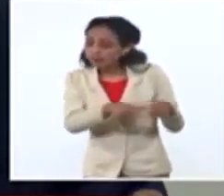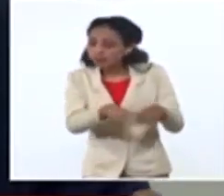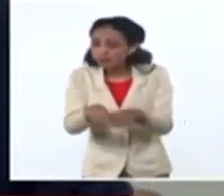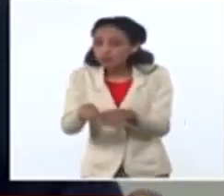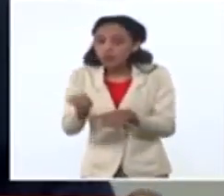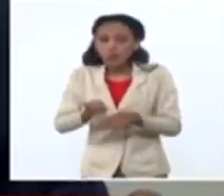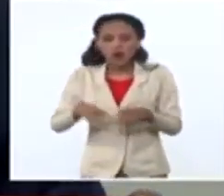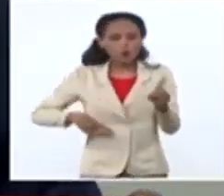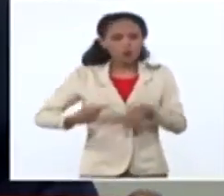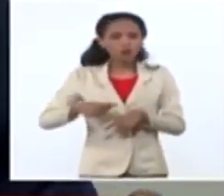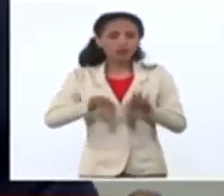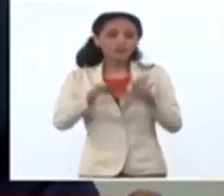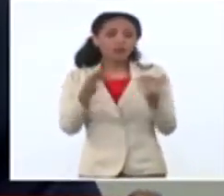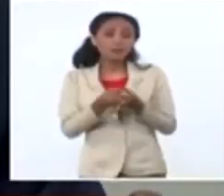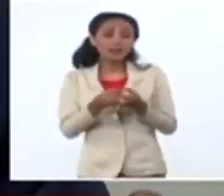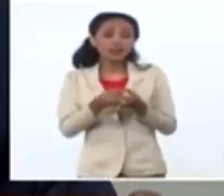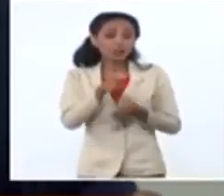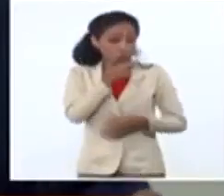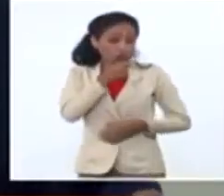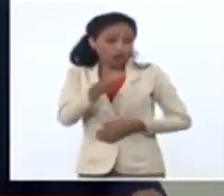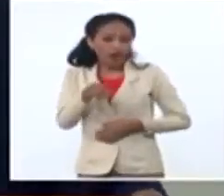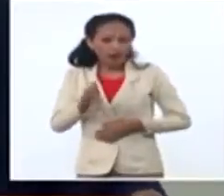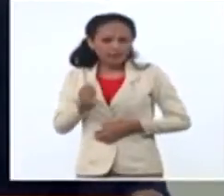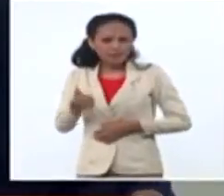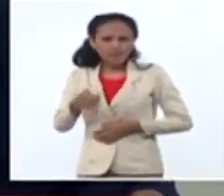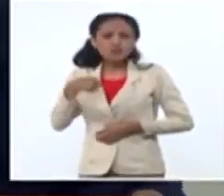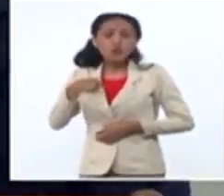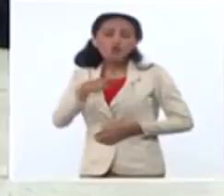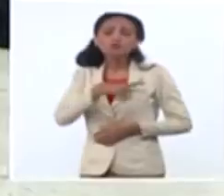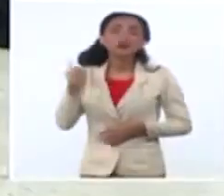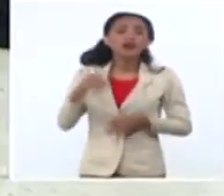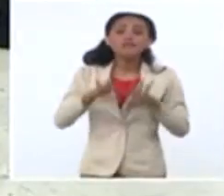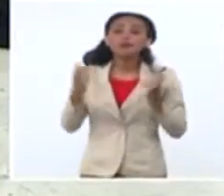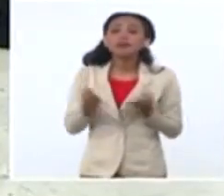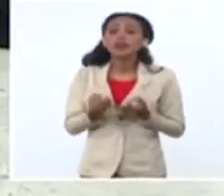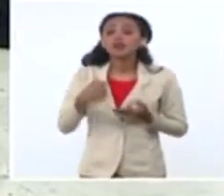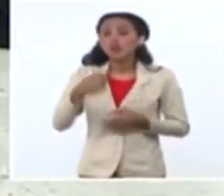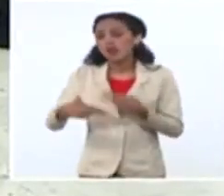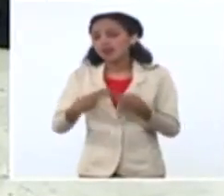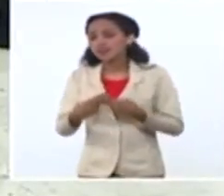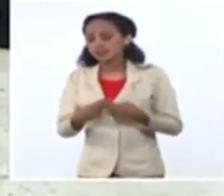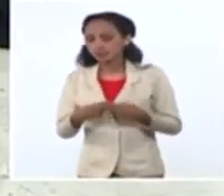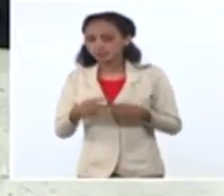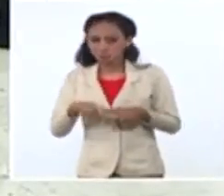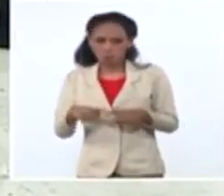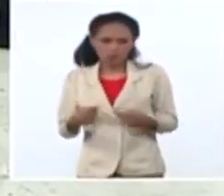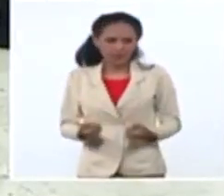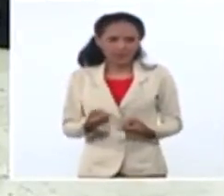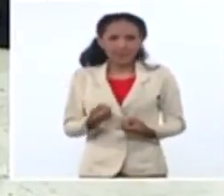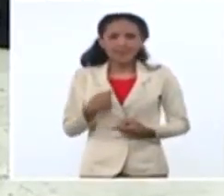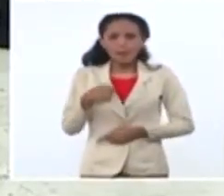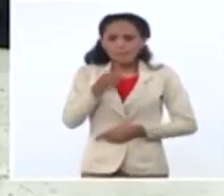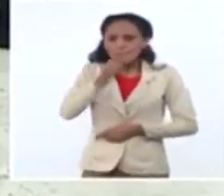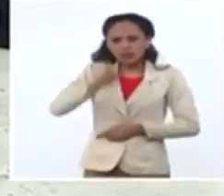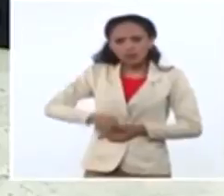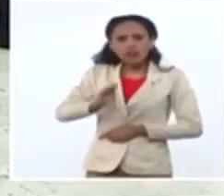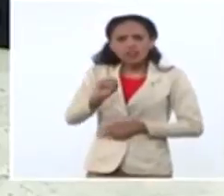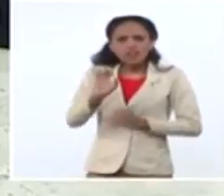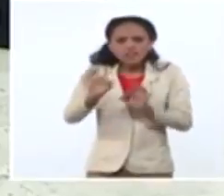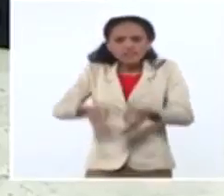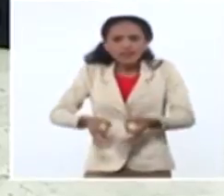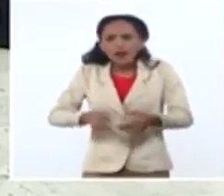familias, supuestamente por no reflejar lo que no existe en nuestro